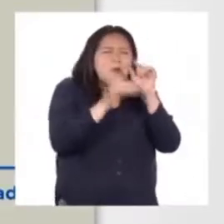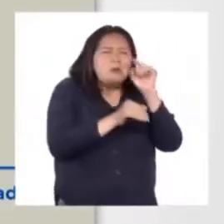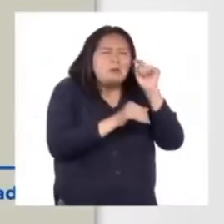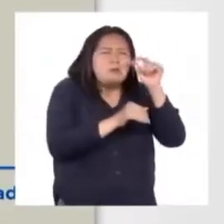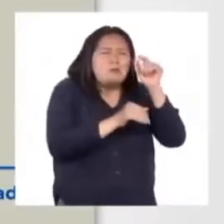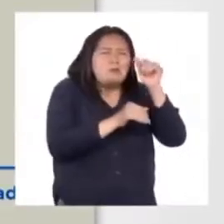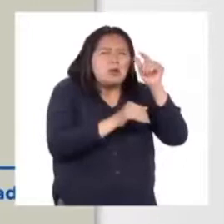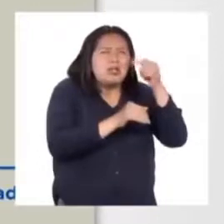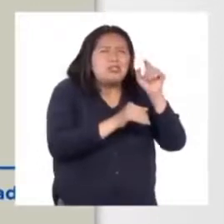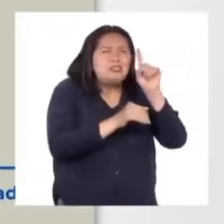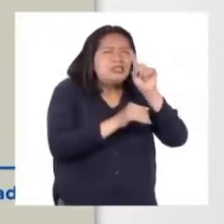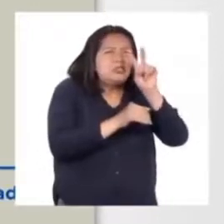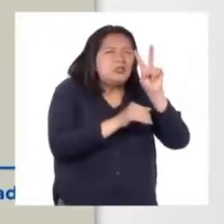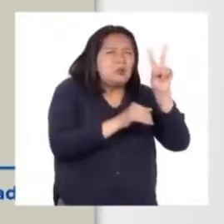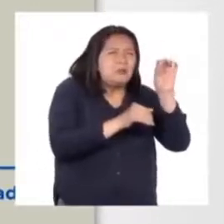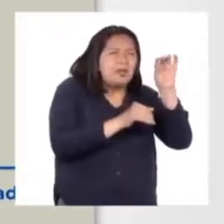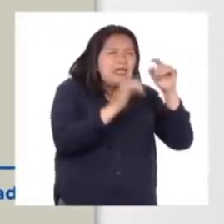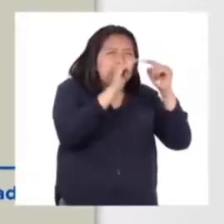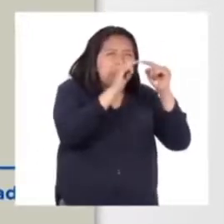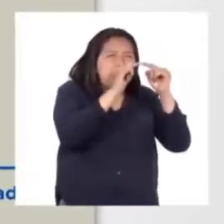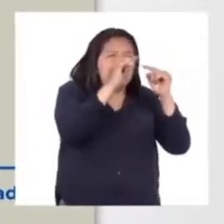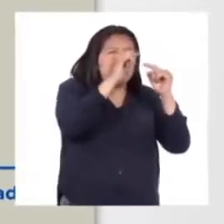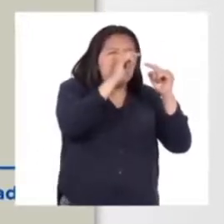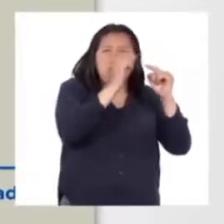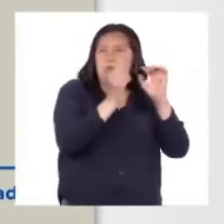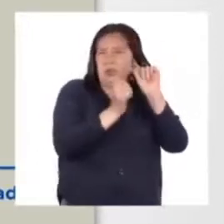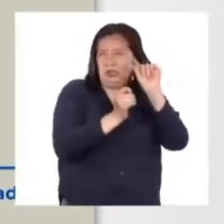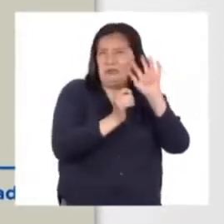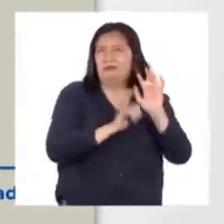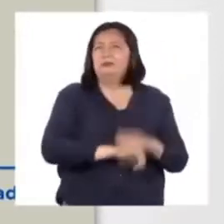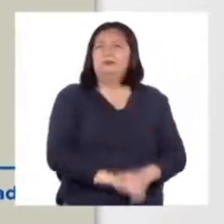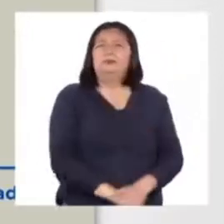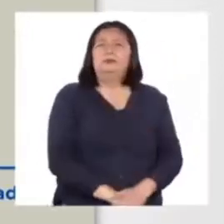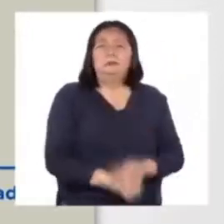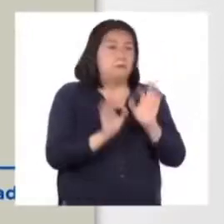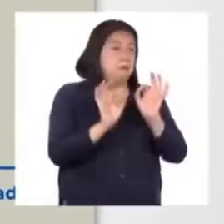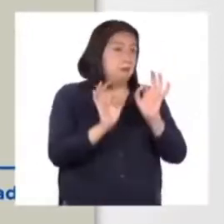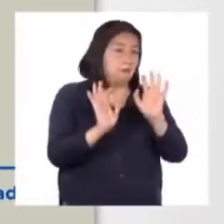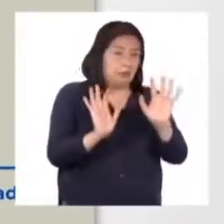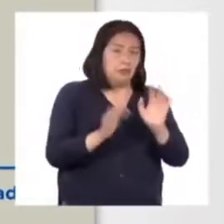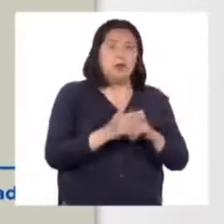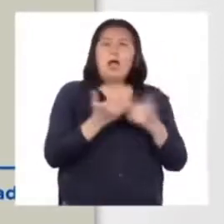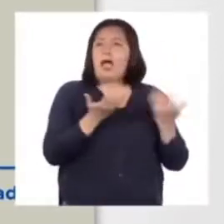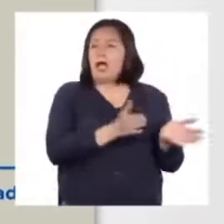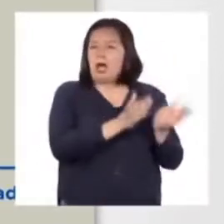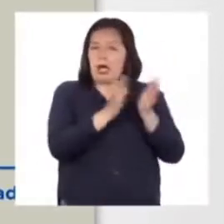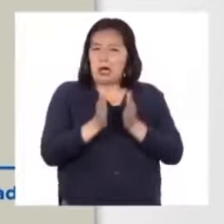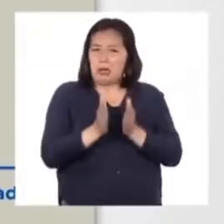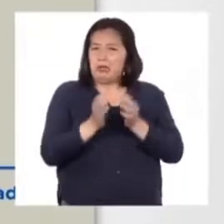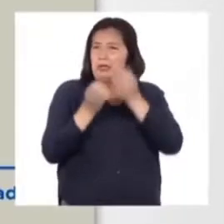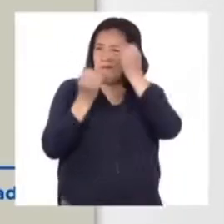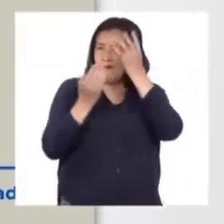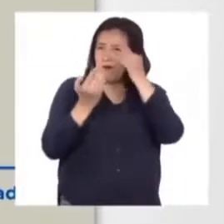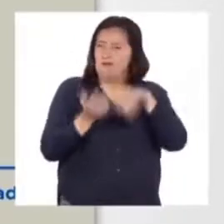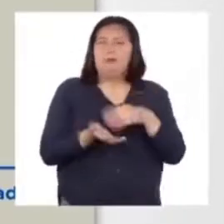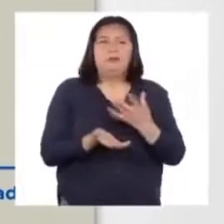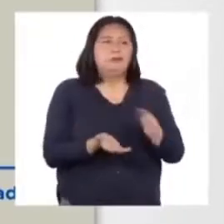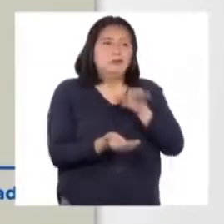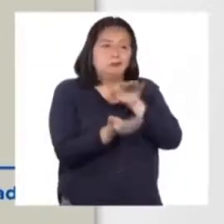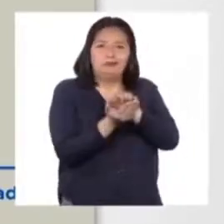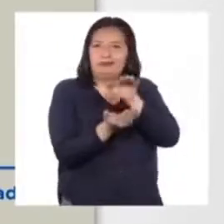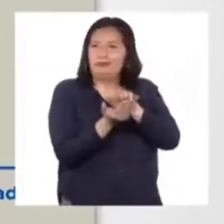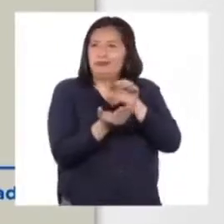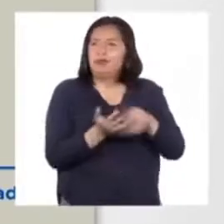un poquito la línea que indica el número 120. Muy bien, ahora veamos los datos de los